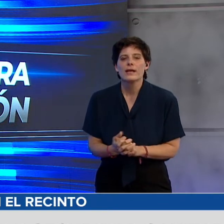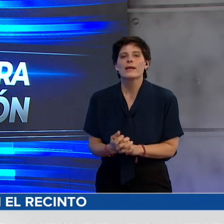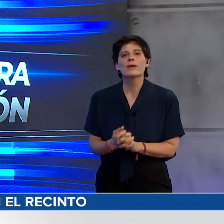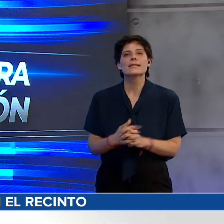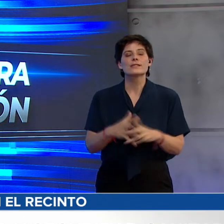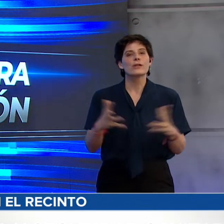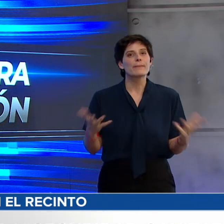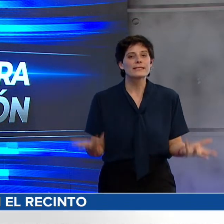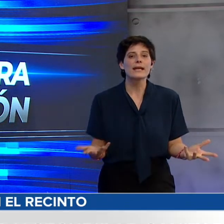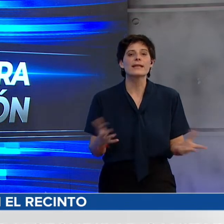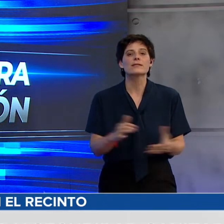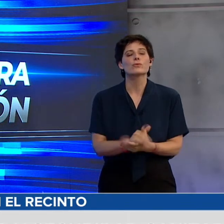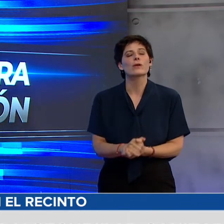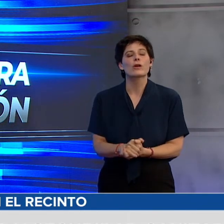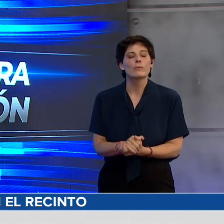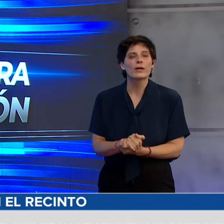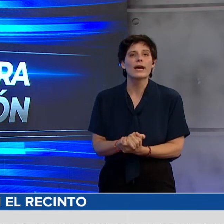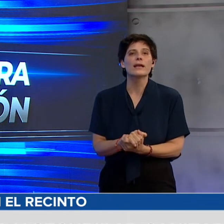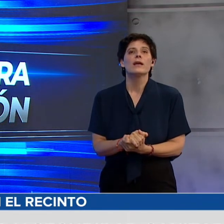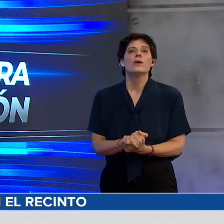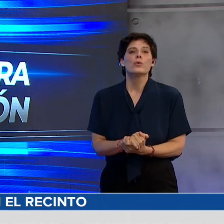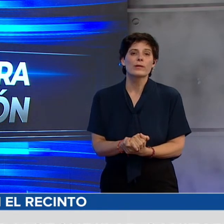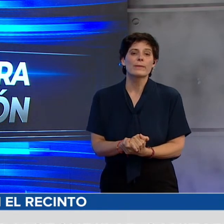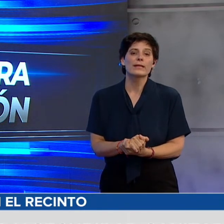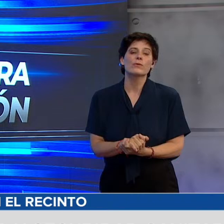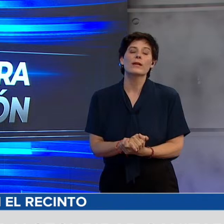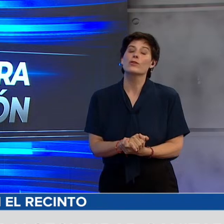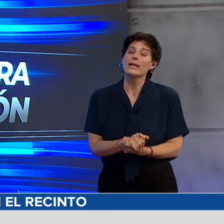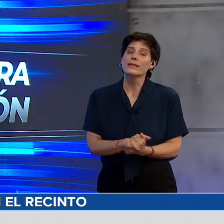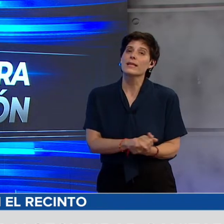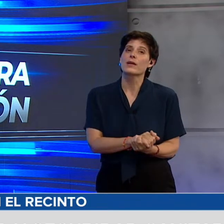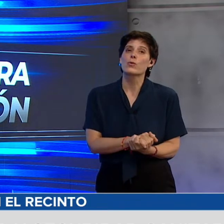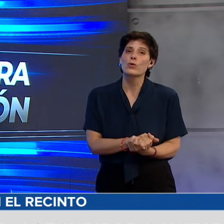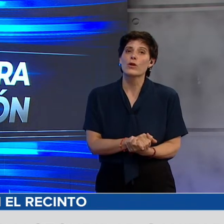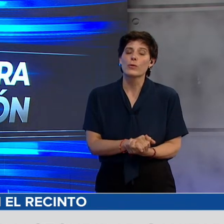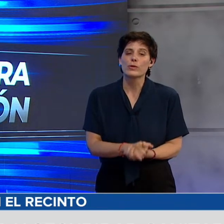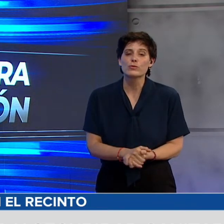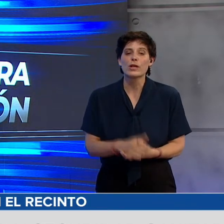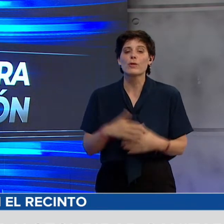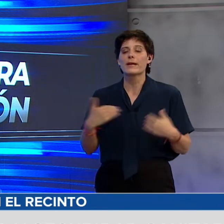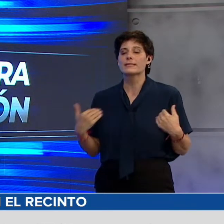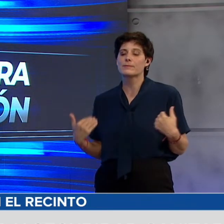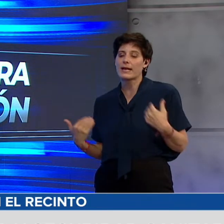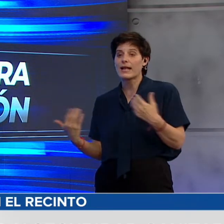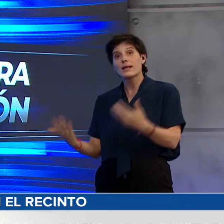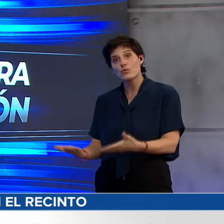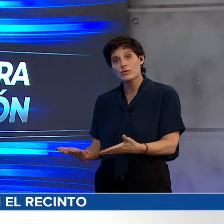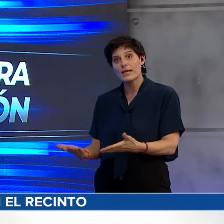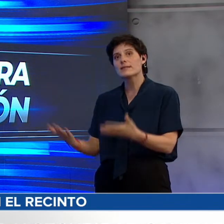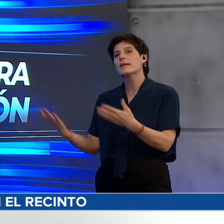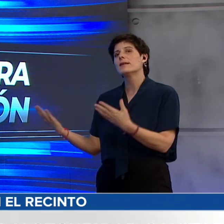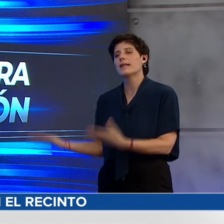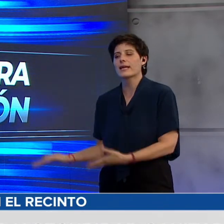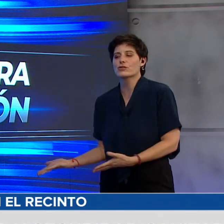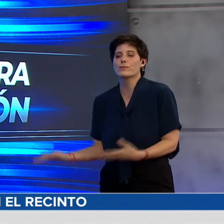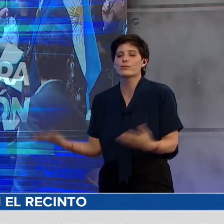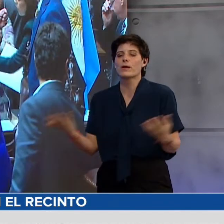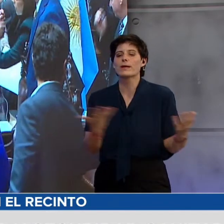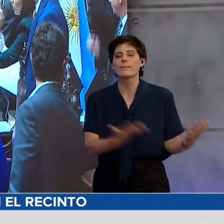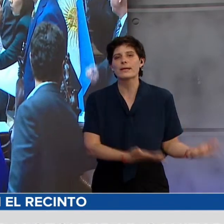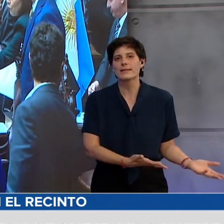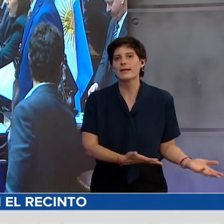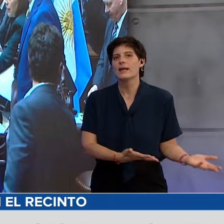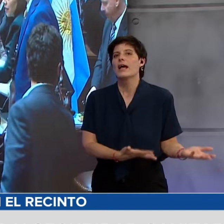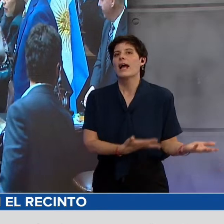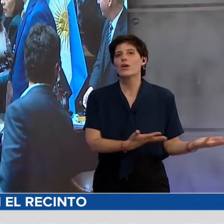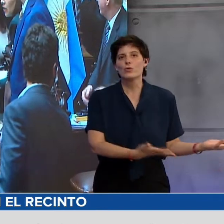sanción en una sesión especial que se tuvo que convocar justamente un rato antes de que juren los nuevos diputados para aceptar las renuncias de aquellos diputados